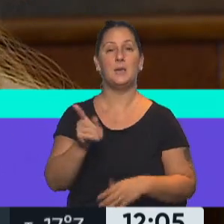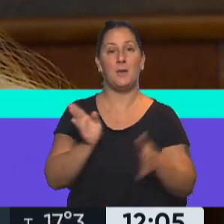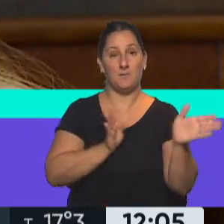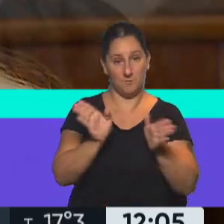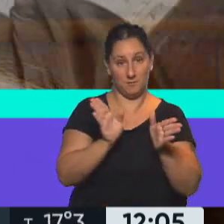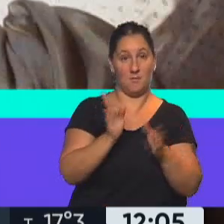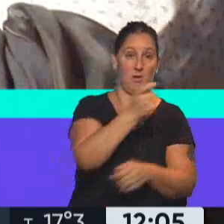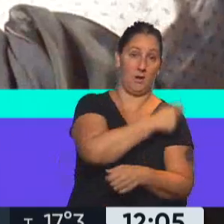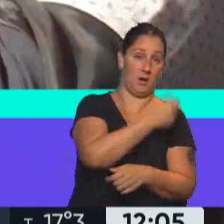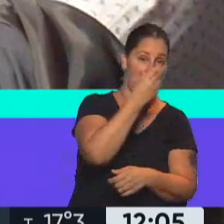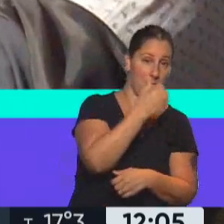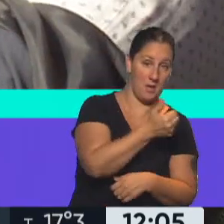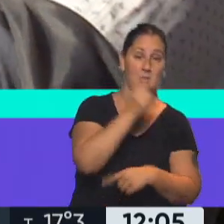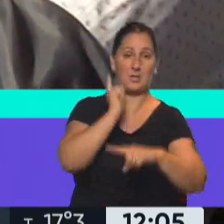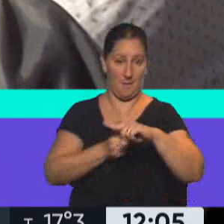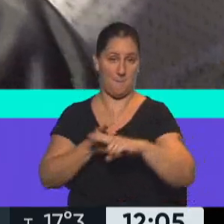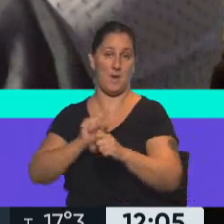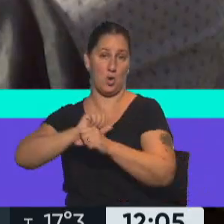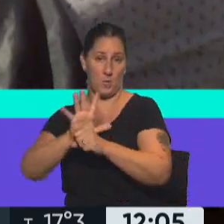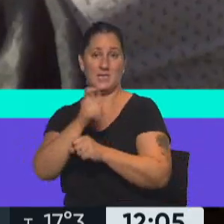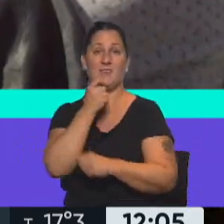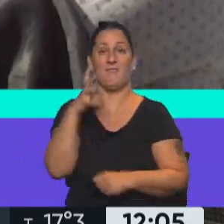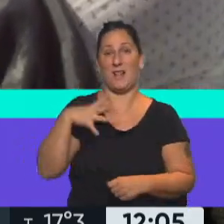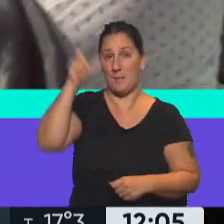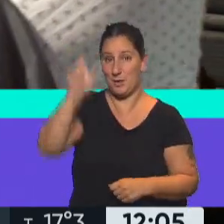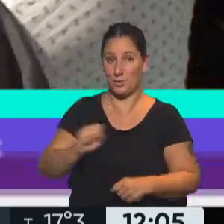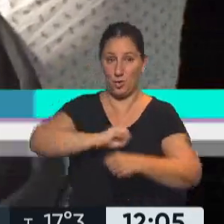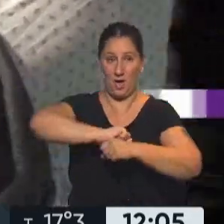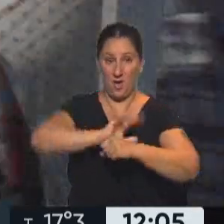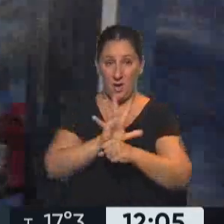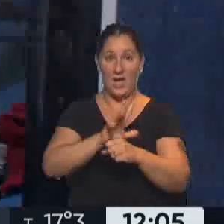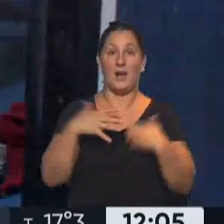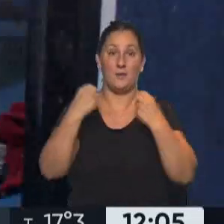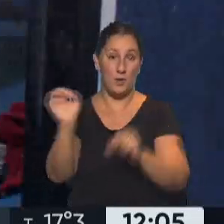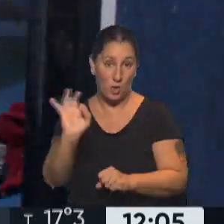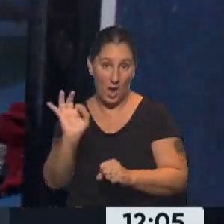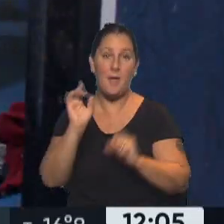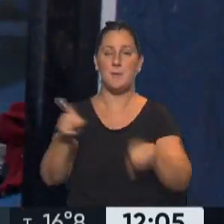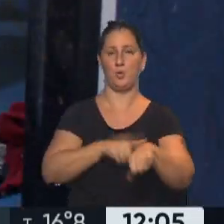con COVID, así que si alguna persona no recibió el refuerzo, ese día por ahí puede recibir la vacuna de COVID y la vacuna antigripal.